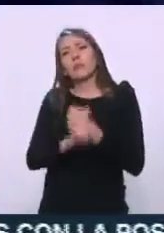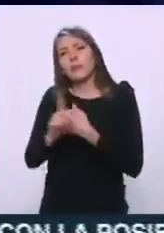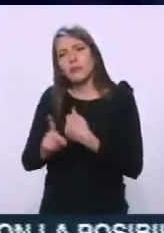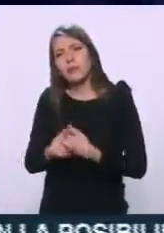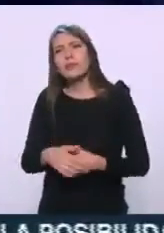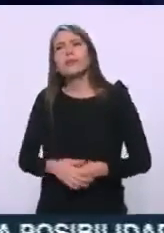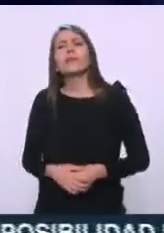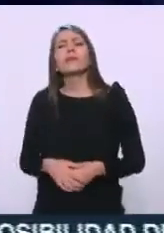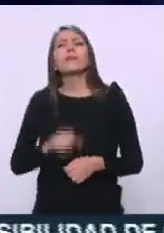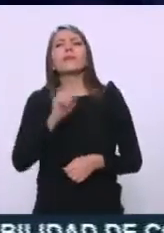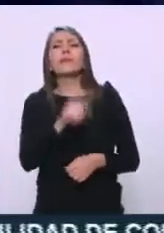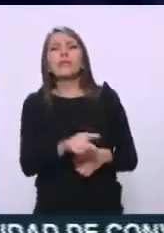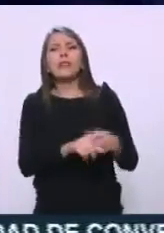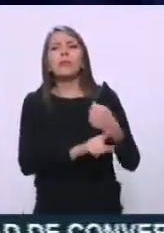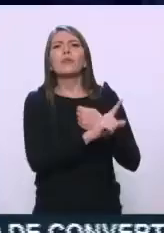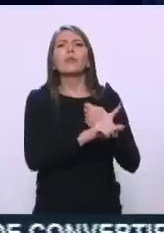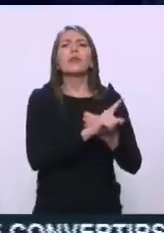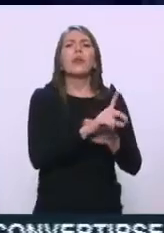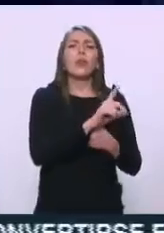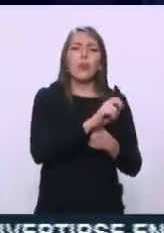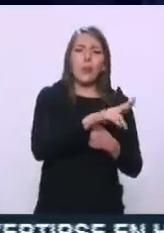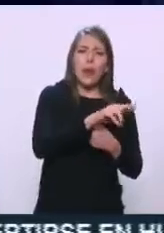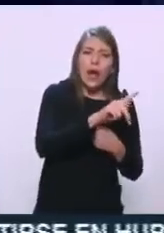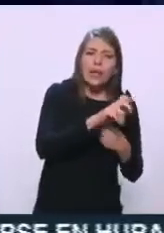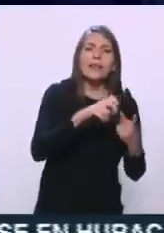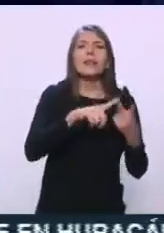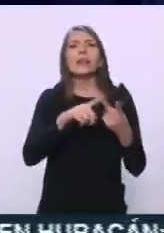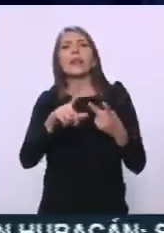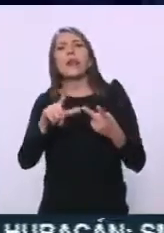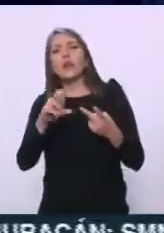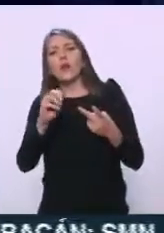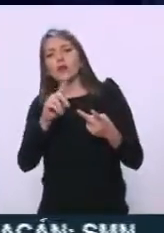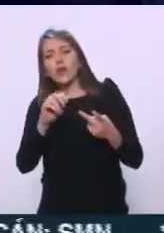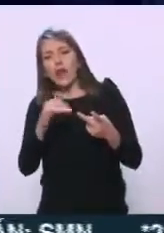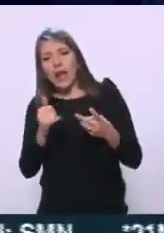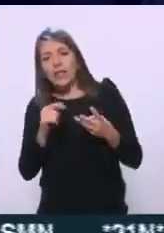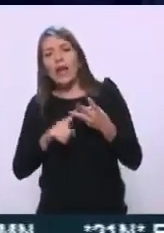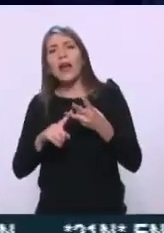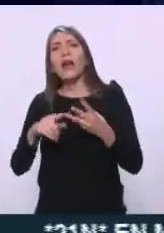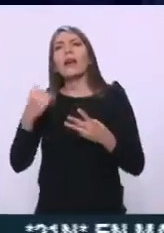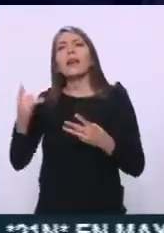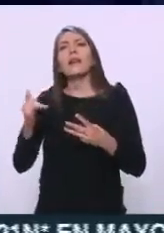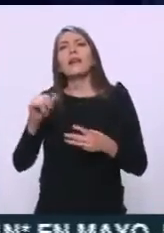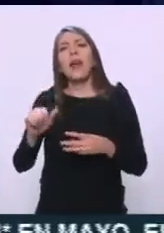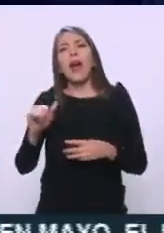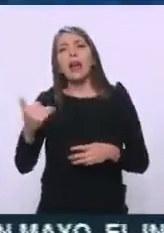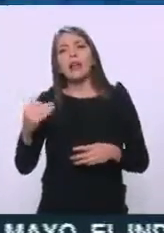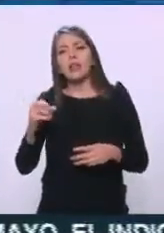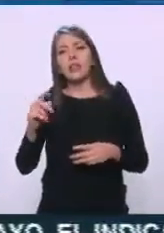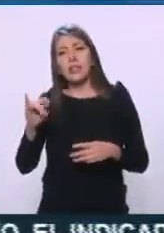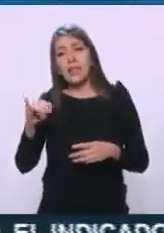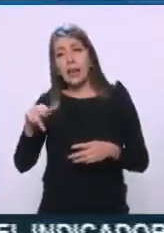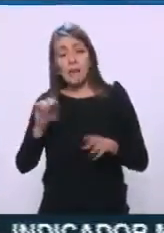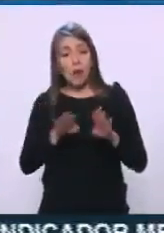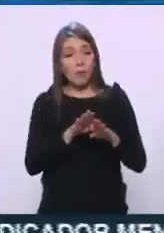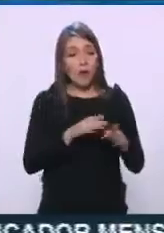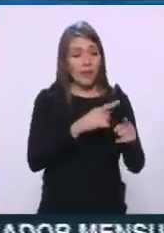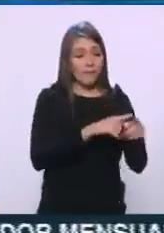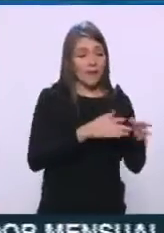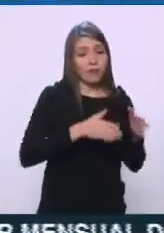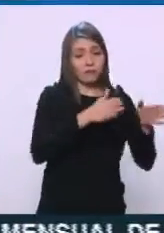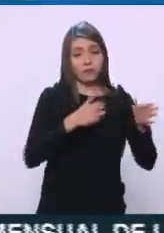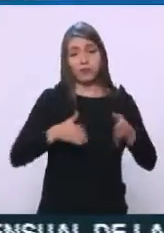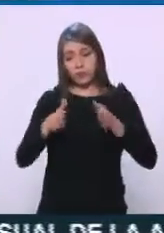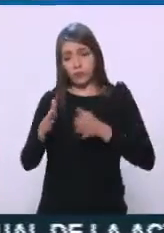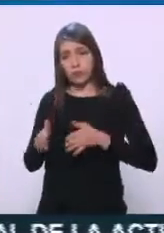caso Duarte, el caso Lozoya, Ayotzinapa como hechos aislados. Forman parte de un conjunto y forman